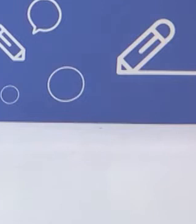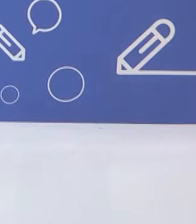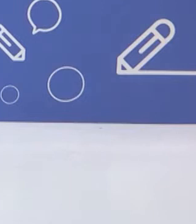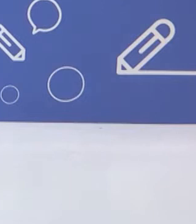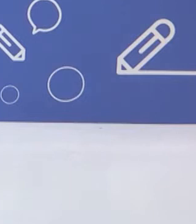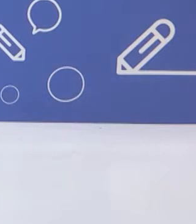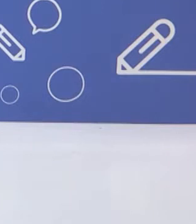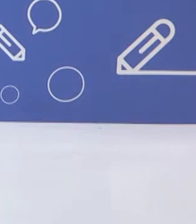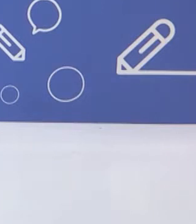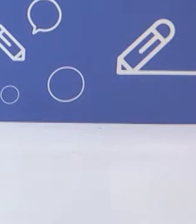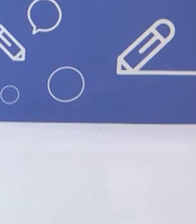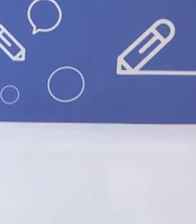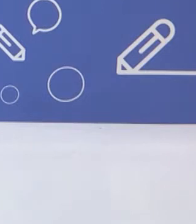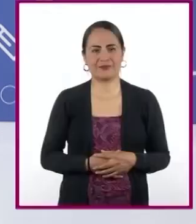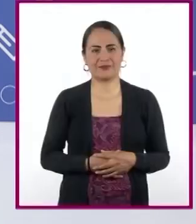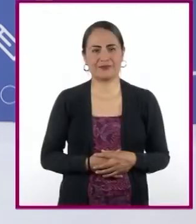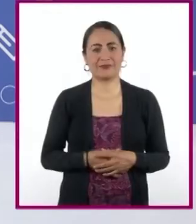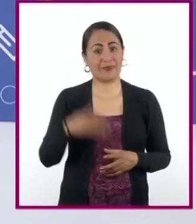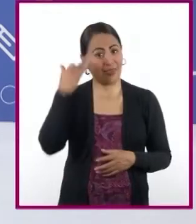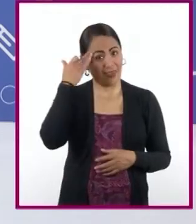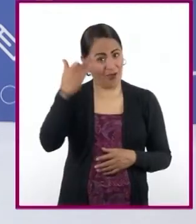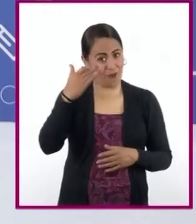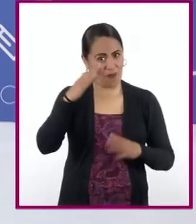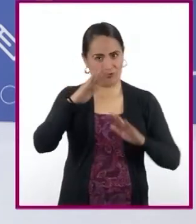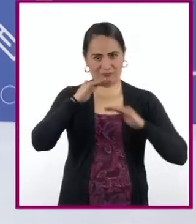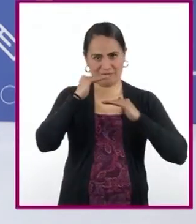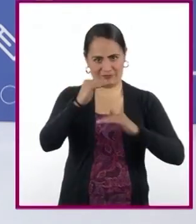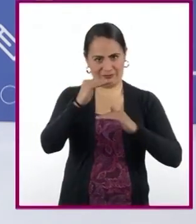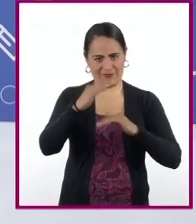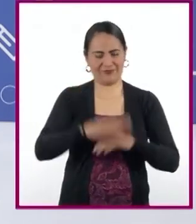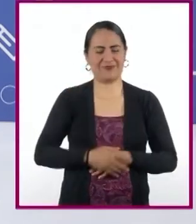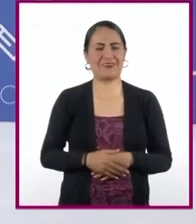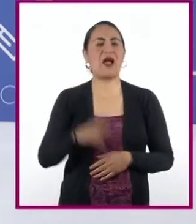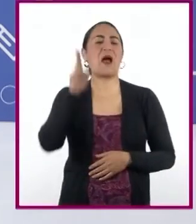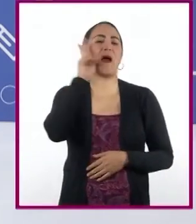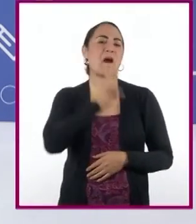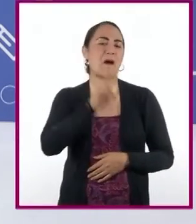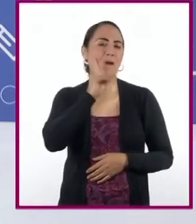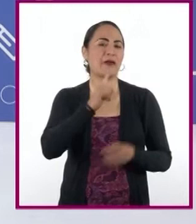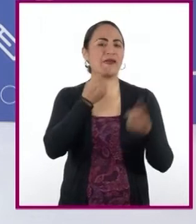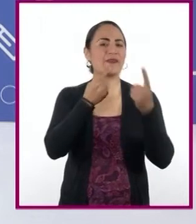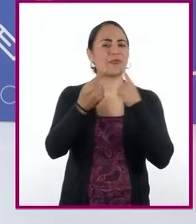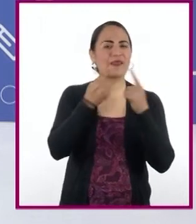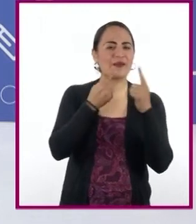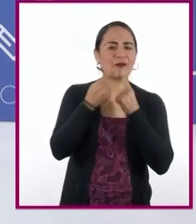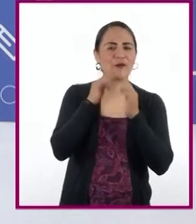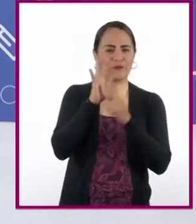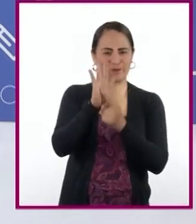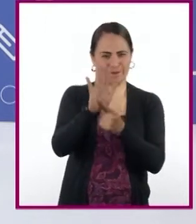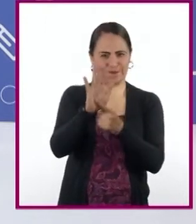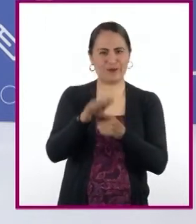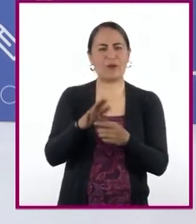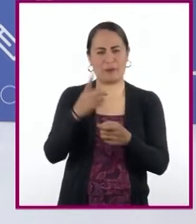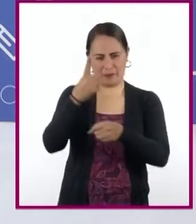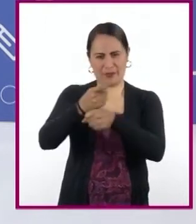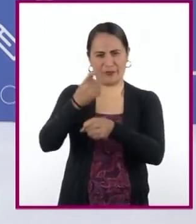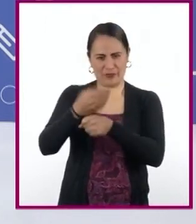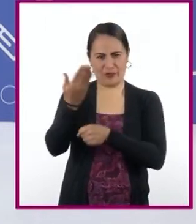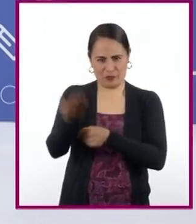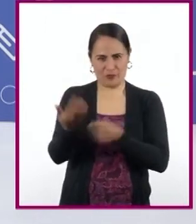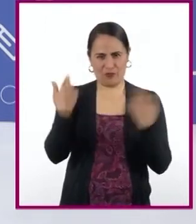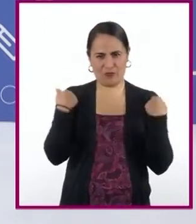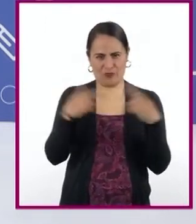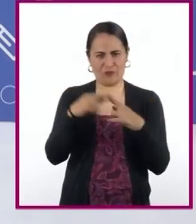¿Listo? Tiempo. Vamos a ver cómo quedaron nuestros diálogos. Tú primero, profesor Alberto.